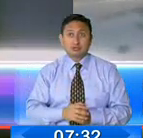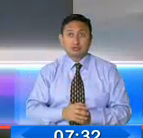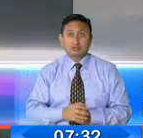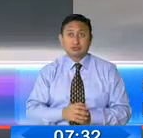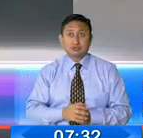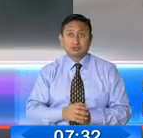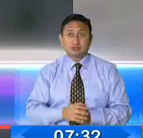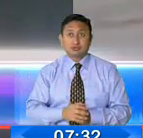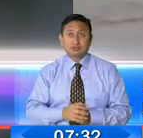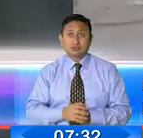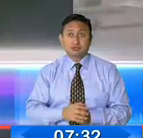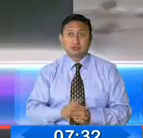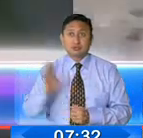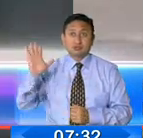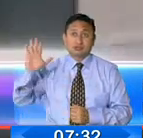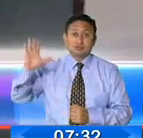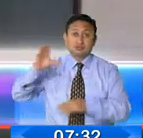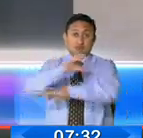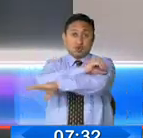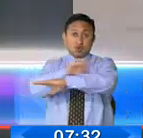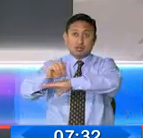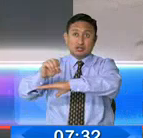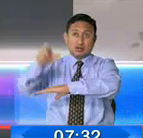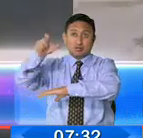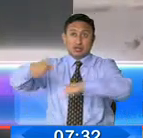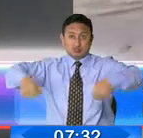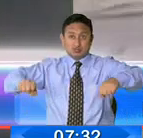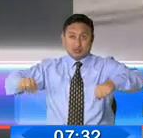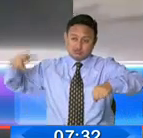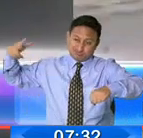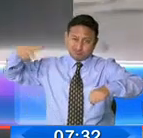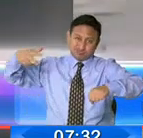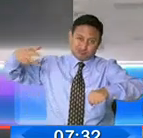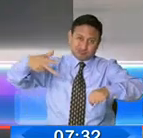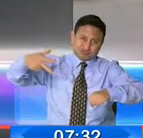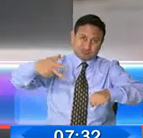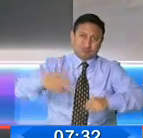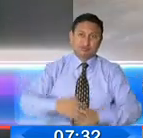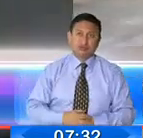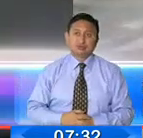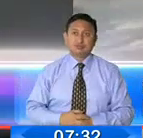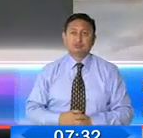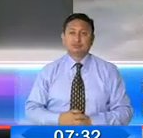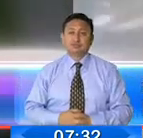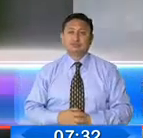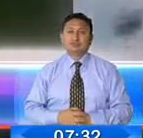la avenida Occidental arrastra a un motociclista que intentó atravesarla.